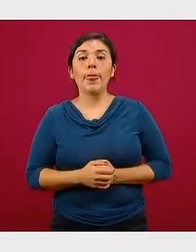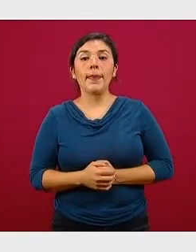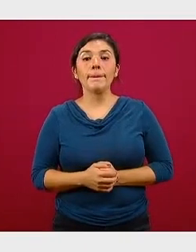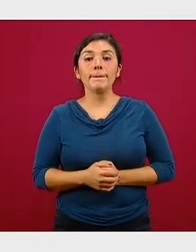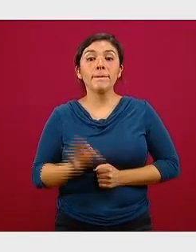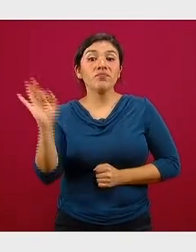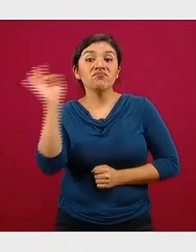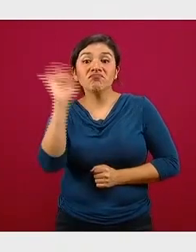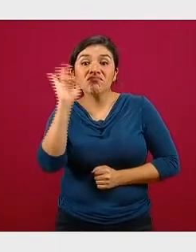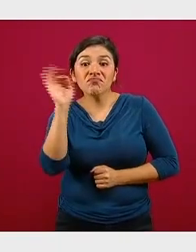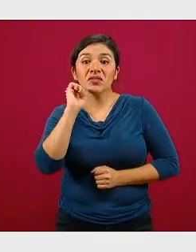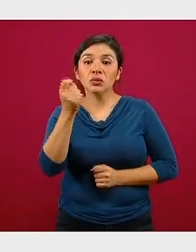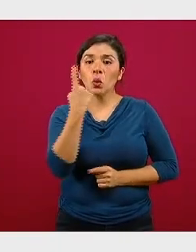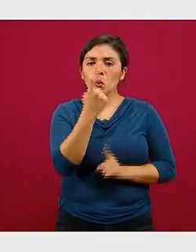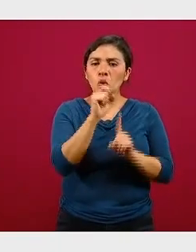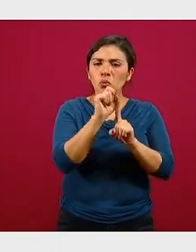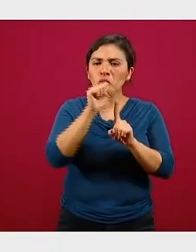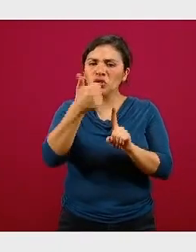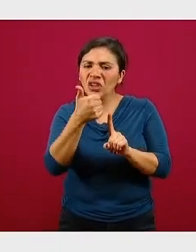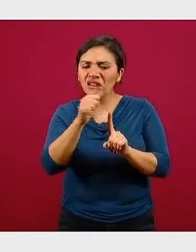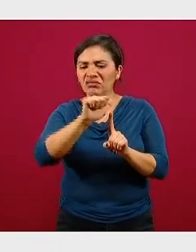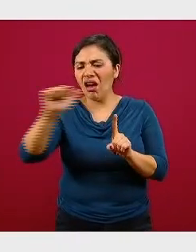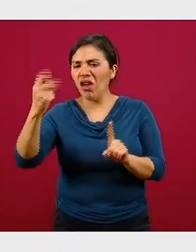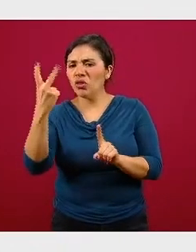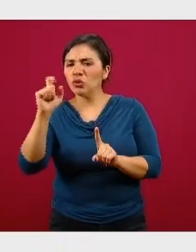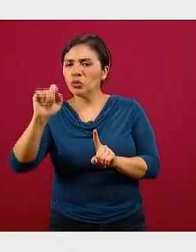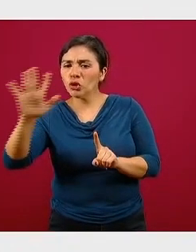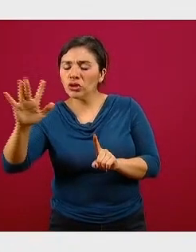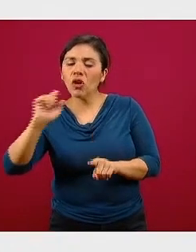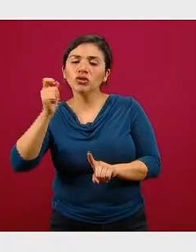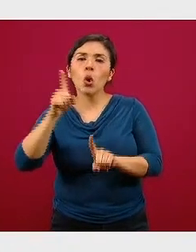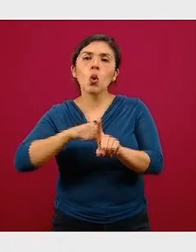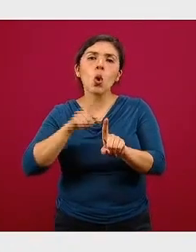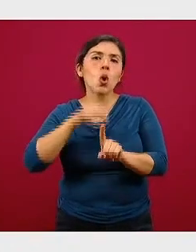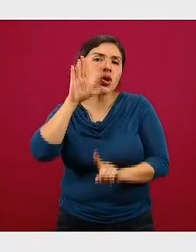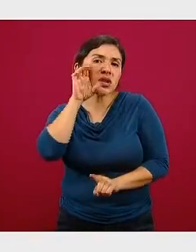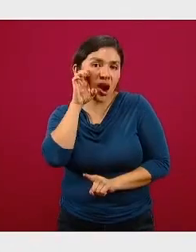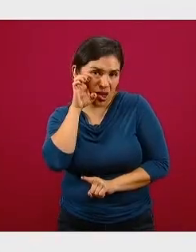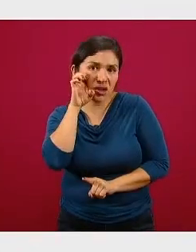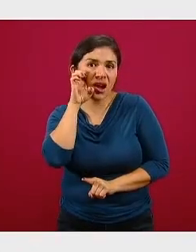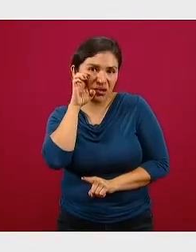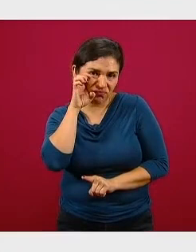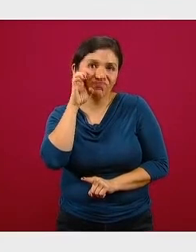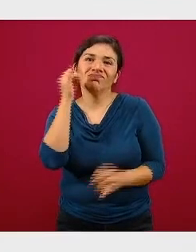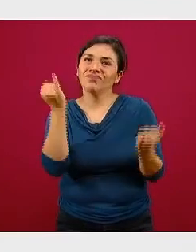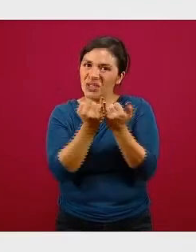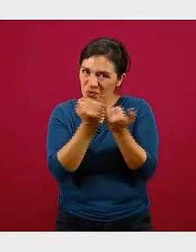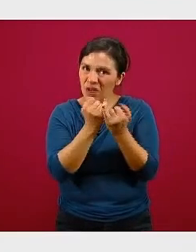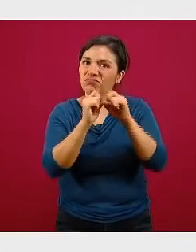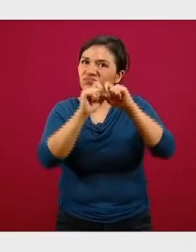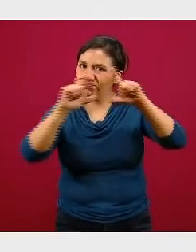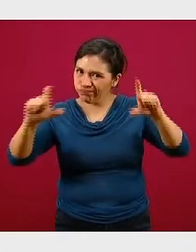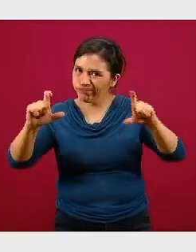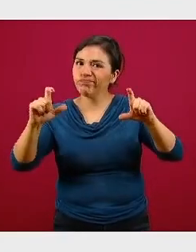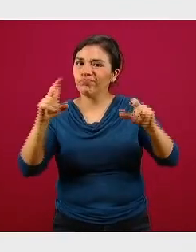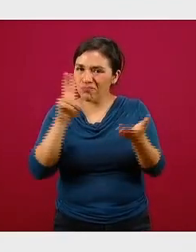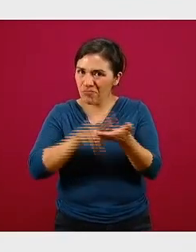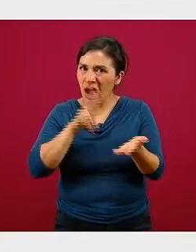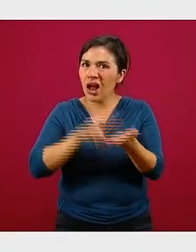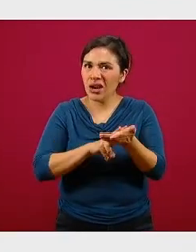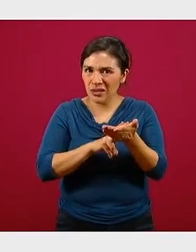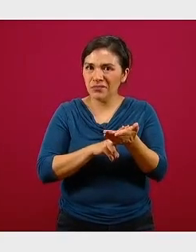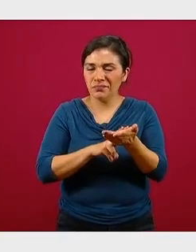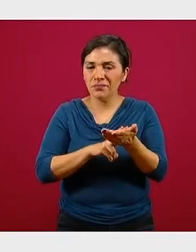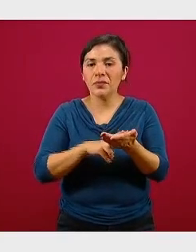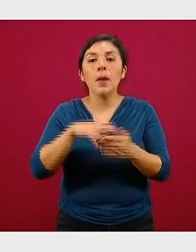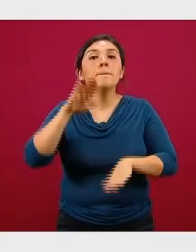estamos entre 1.6 y 2.5 es color anaranjado, es un amortiguador también amplio, pero no tan amplio como